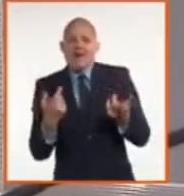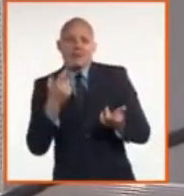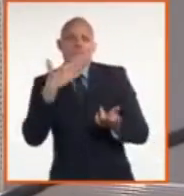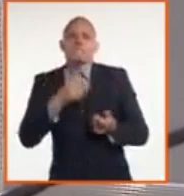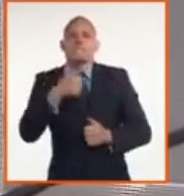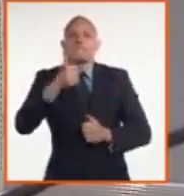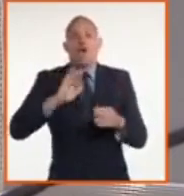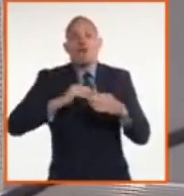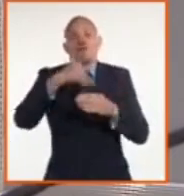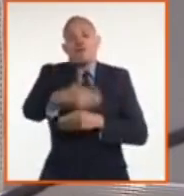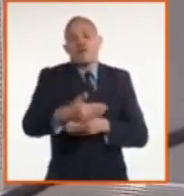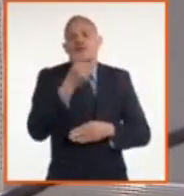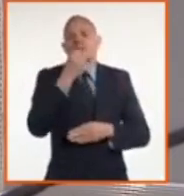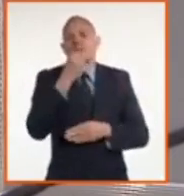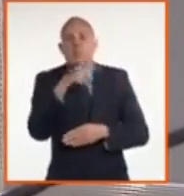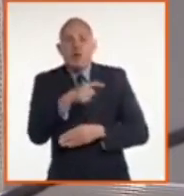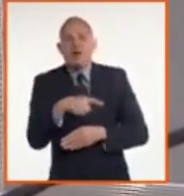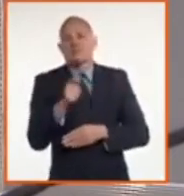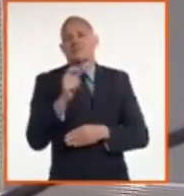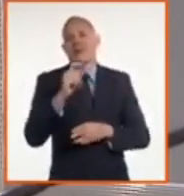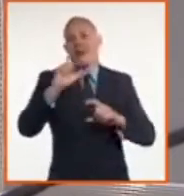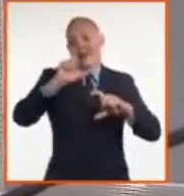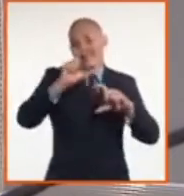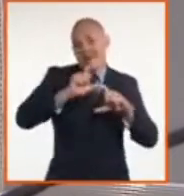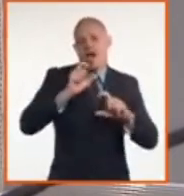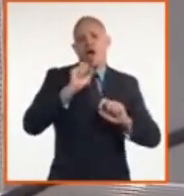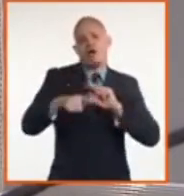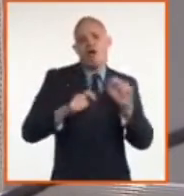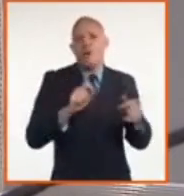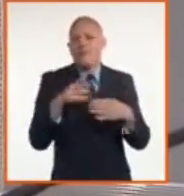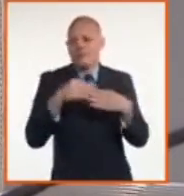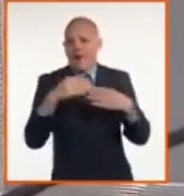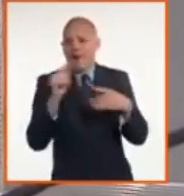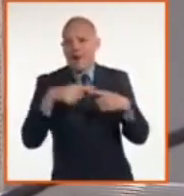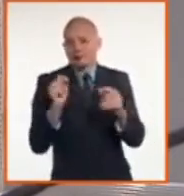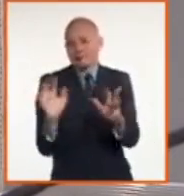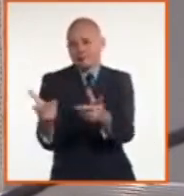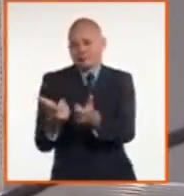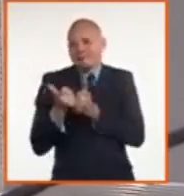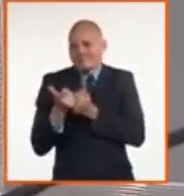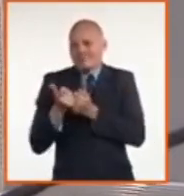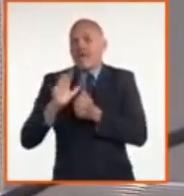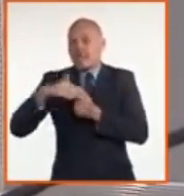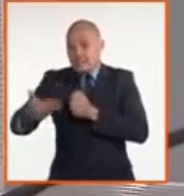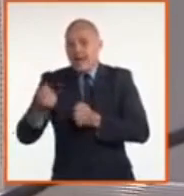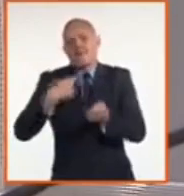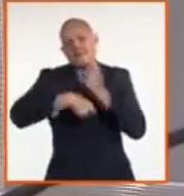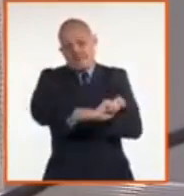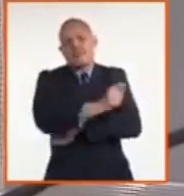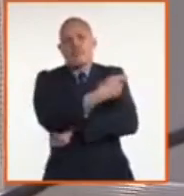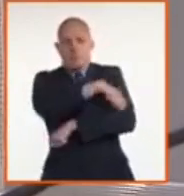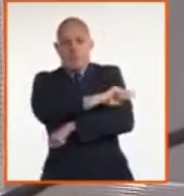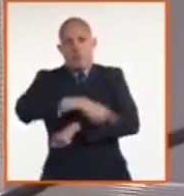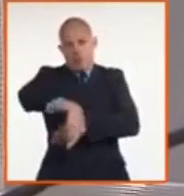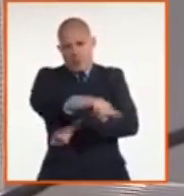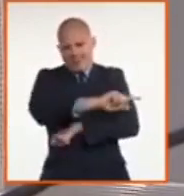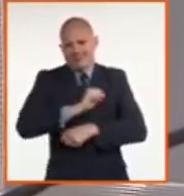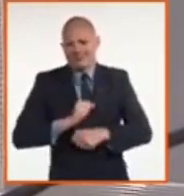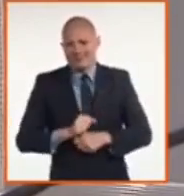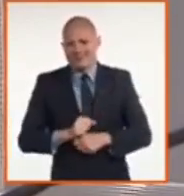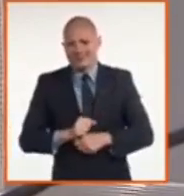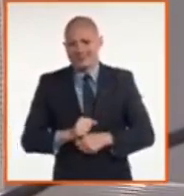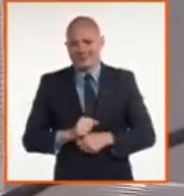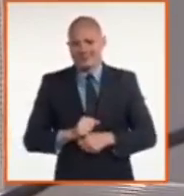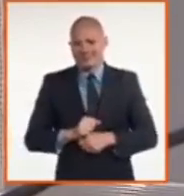diferentes tipos de operaciones por tanto en un primer momento reiteró en un primer momento sólo se va a vender en las casas de